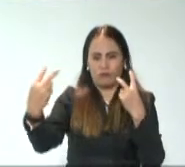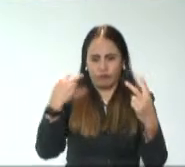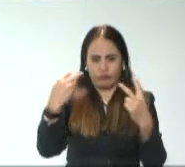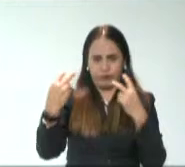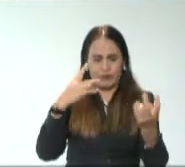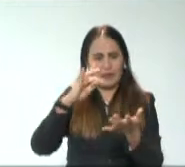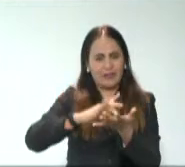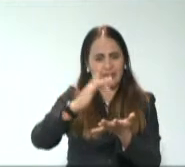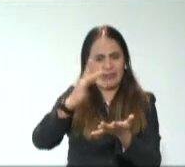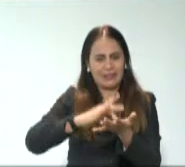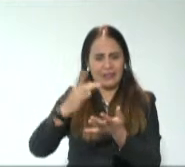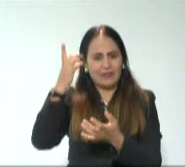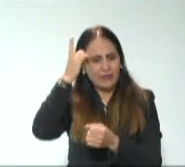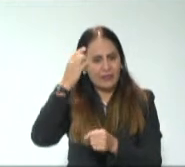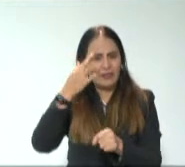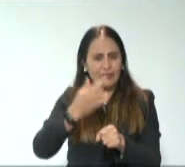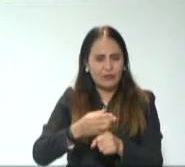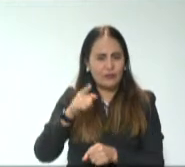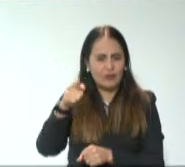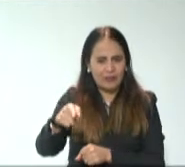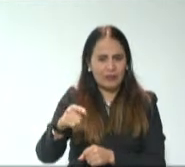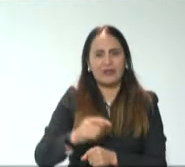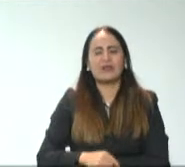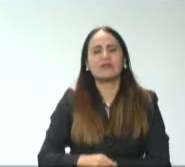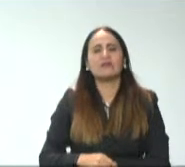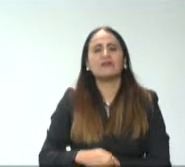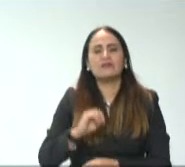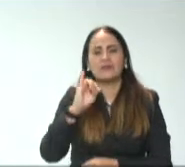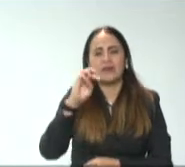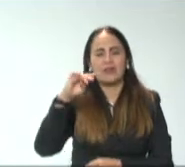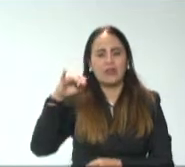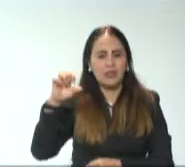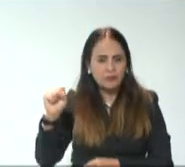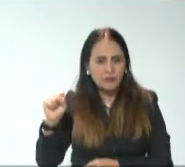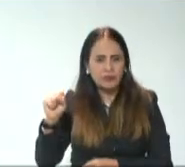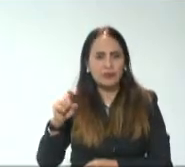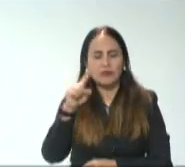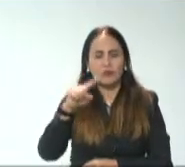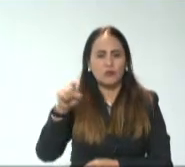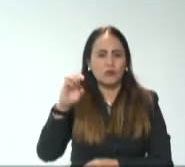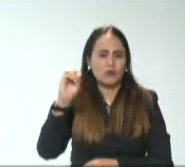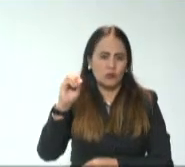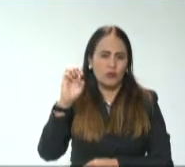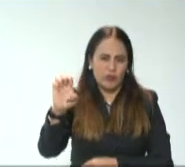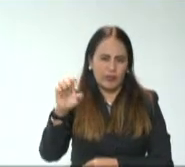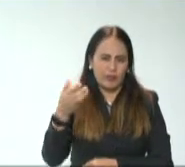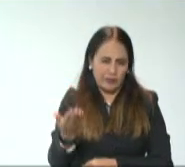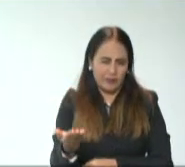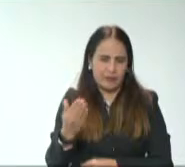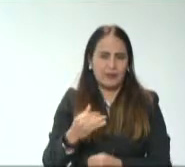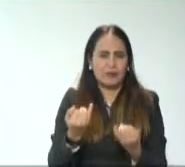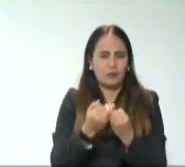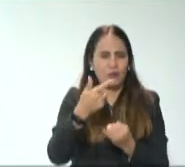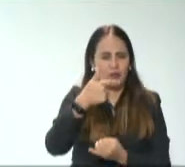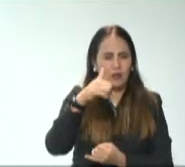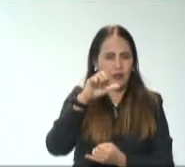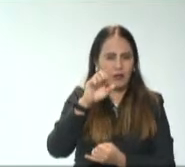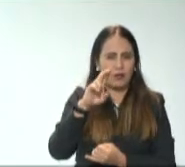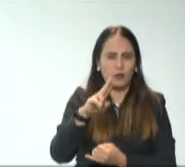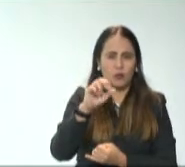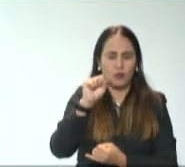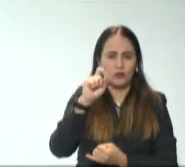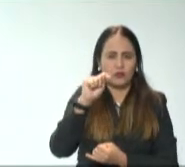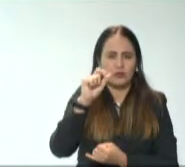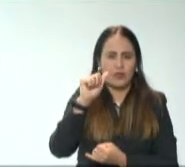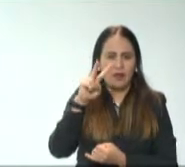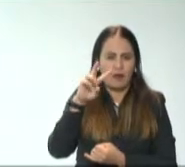a al director general del del Instituto Mexicano de seguridad social ae Robledo y a Gustavo Alonso Cabrera